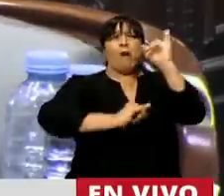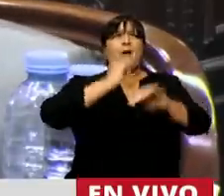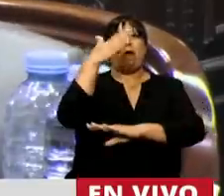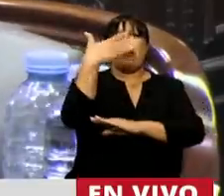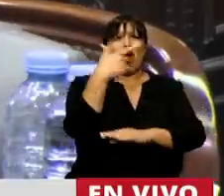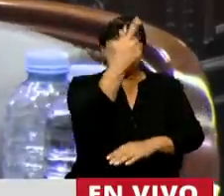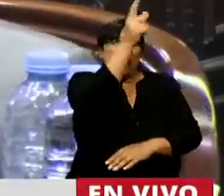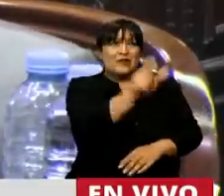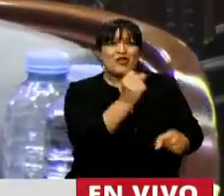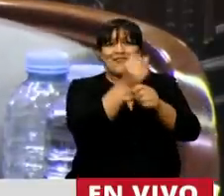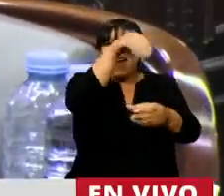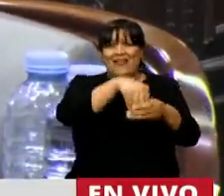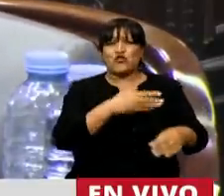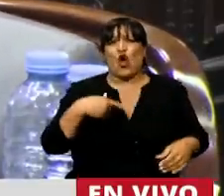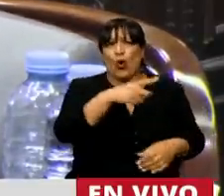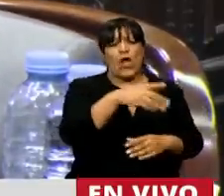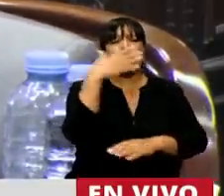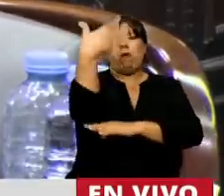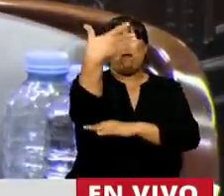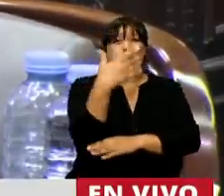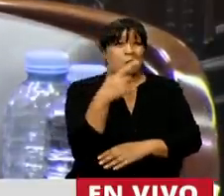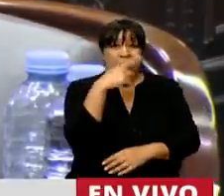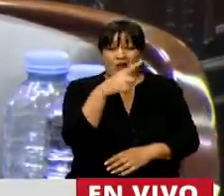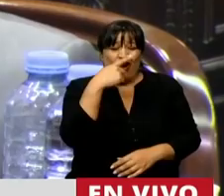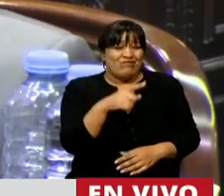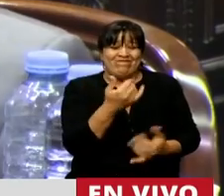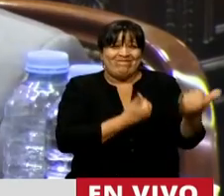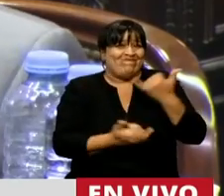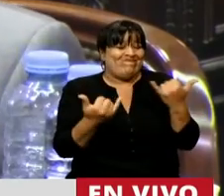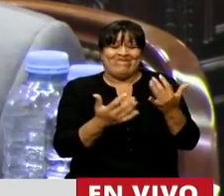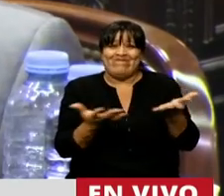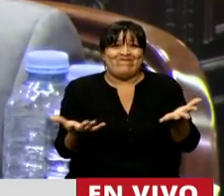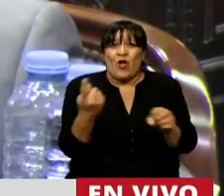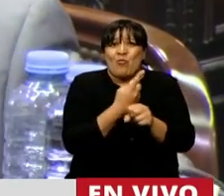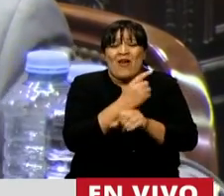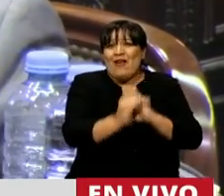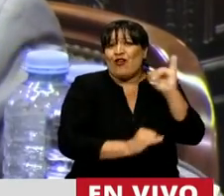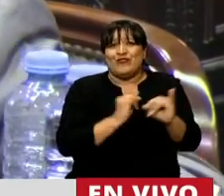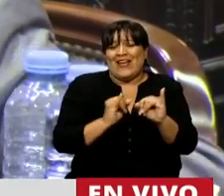lo inexplicable y traen dirigentes a contar lo que no se puede contar.